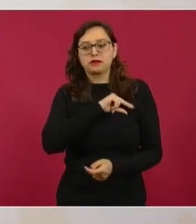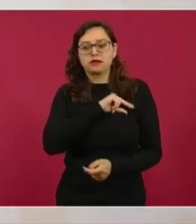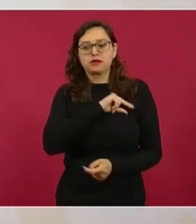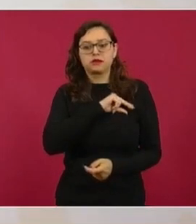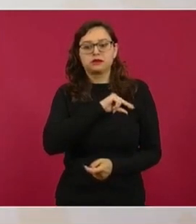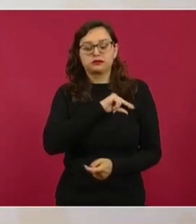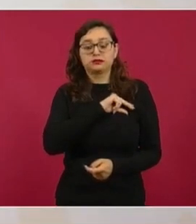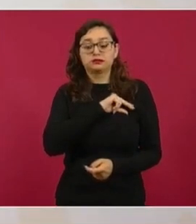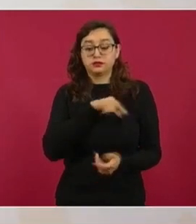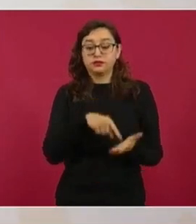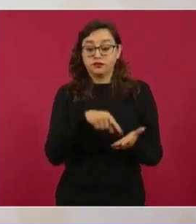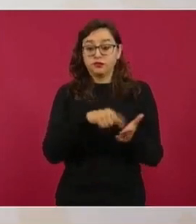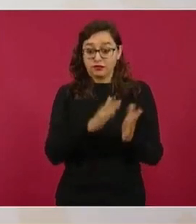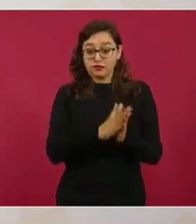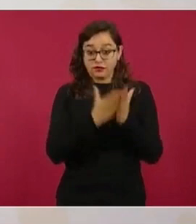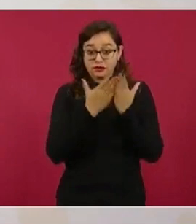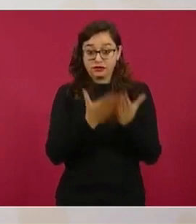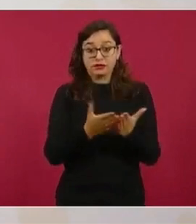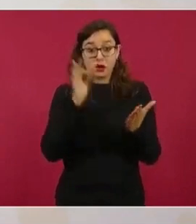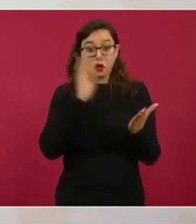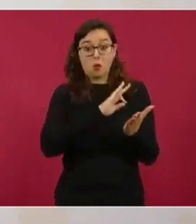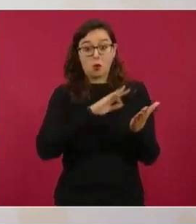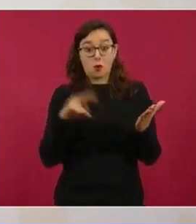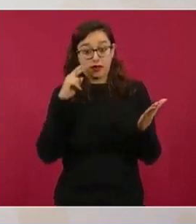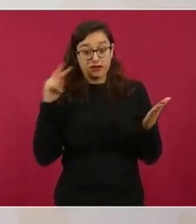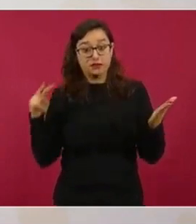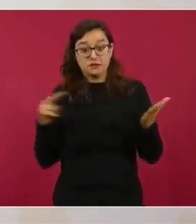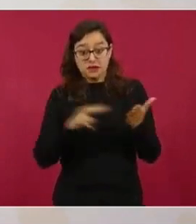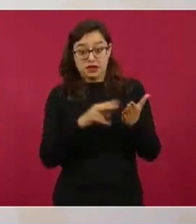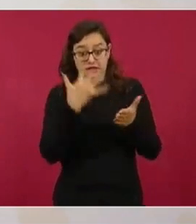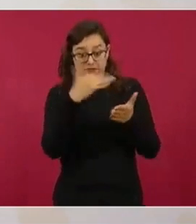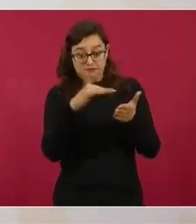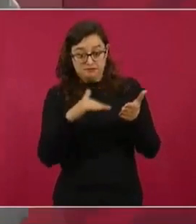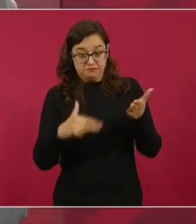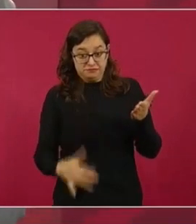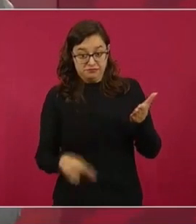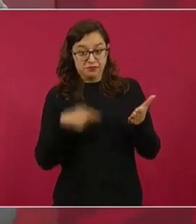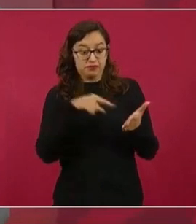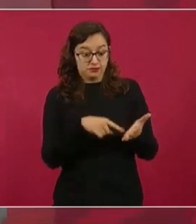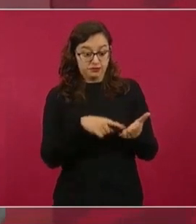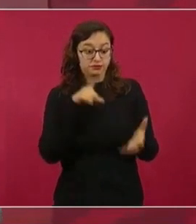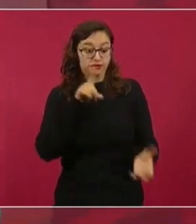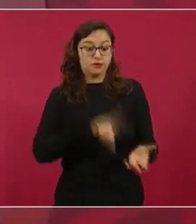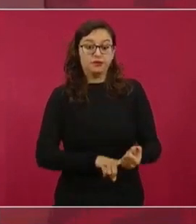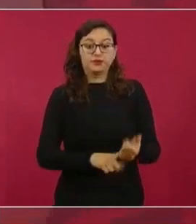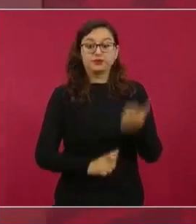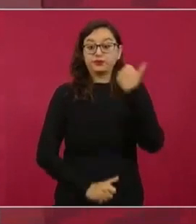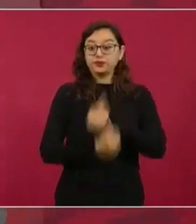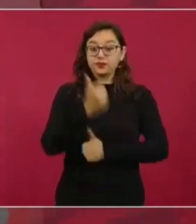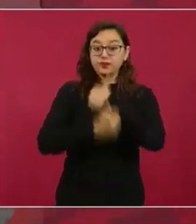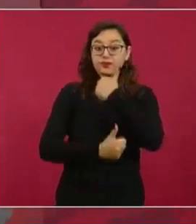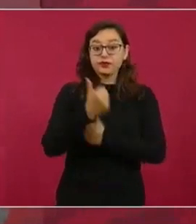se advierte de cómo hacían las licitaciones